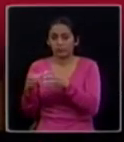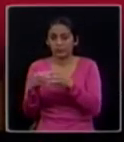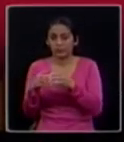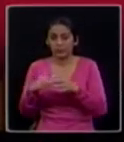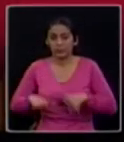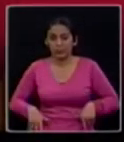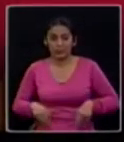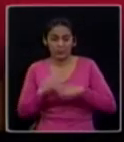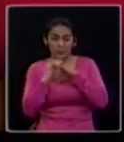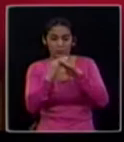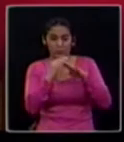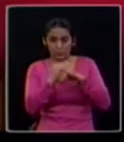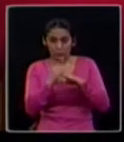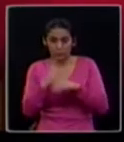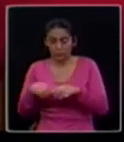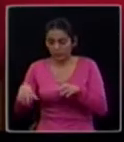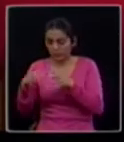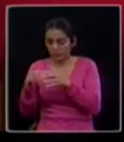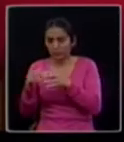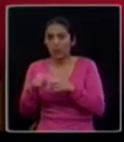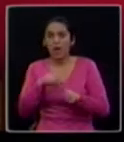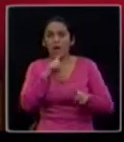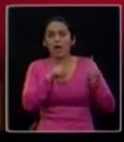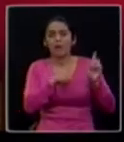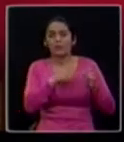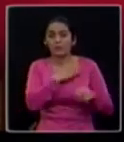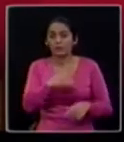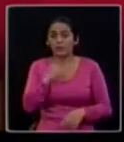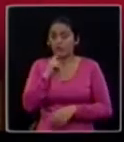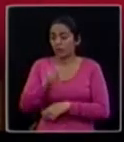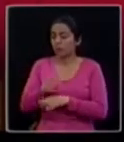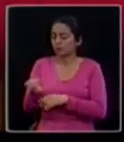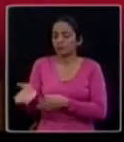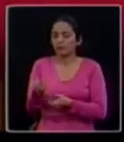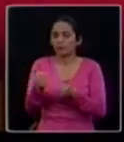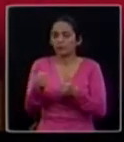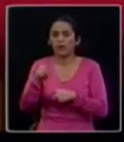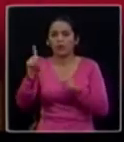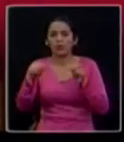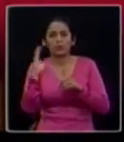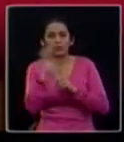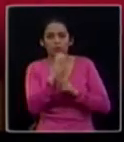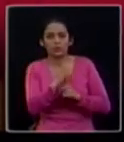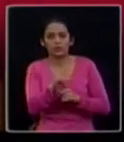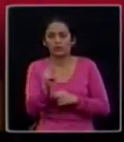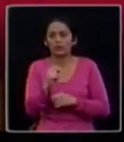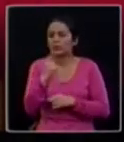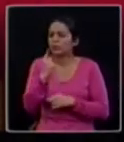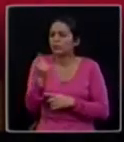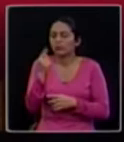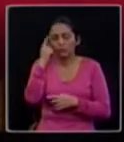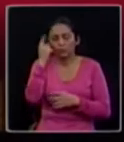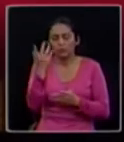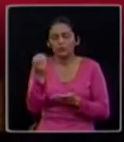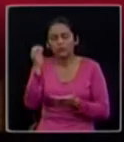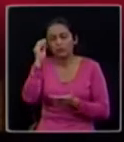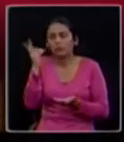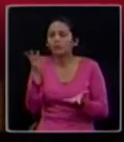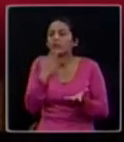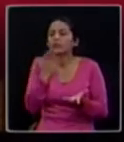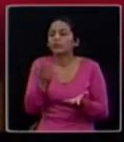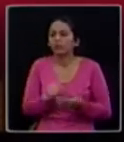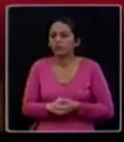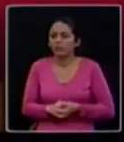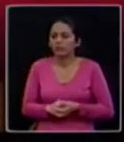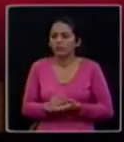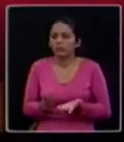que el señor presidente lo ha hecho, han existido muchas críticas de otras personas que se encuentran a favor. ¿Y cuál es la posición suya o la del Consejo de Participación Ciudadana frente a la creación